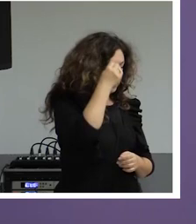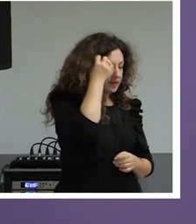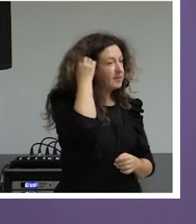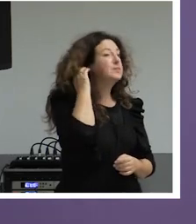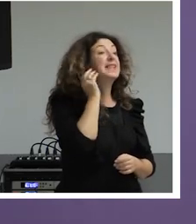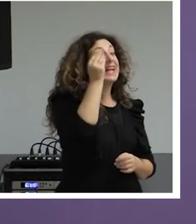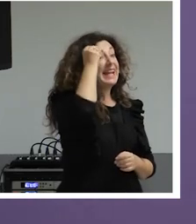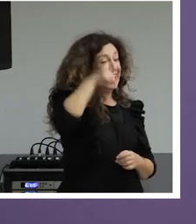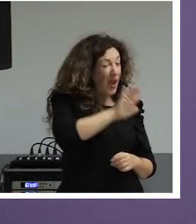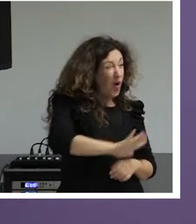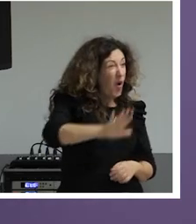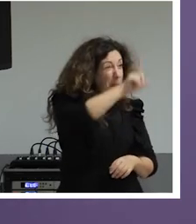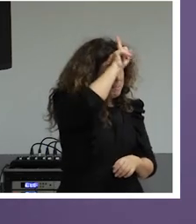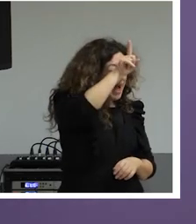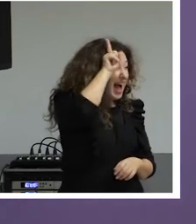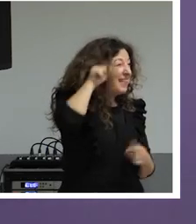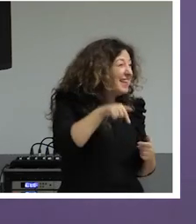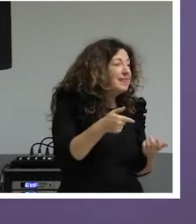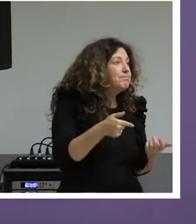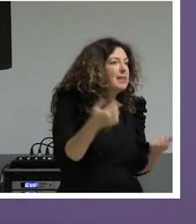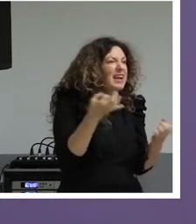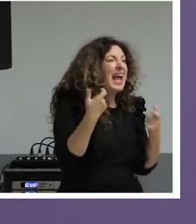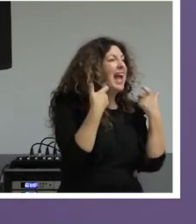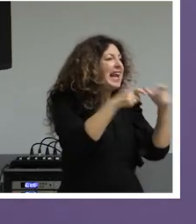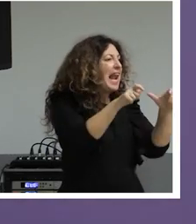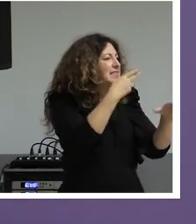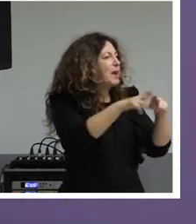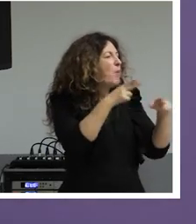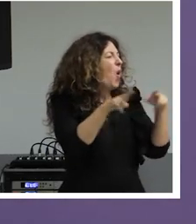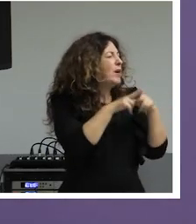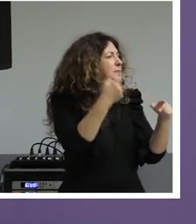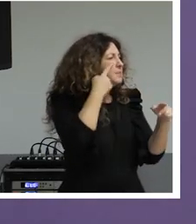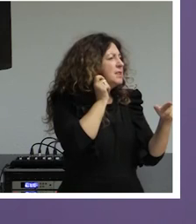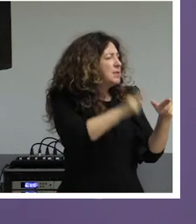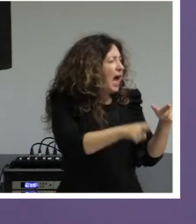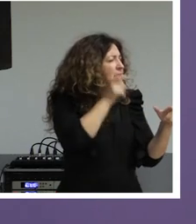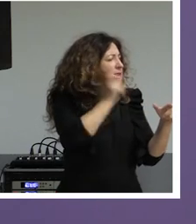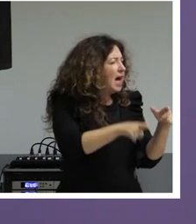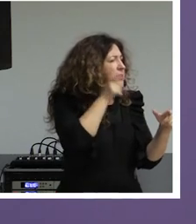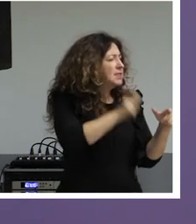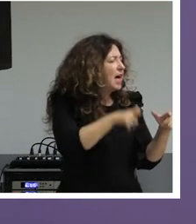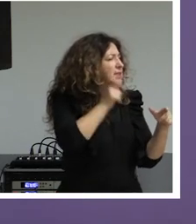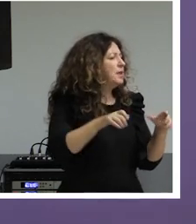bella que sirve para dar solución a los ciudadanos y a los ciudadanos creo que